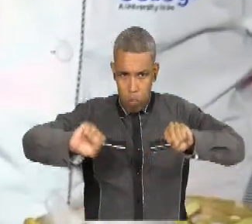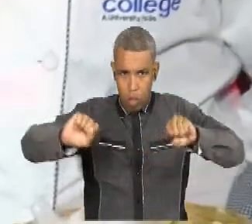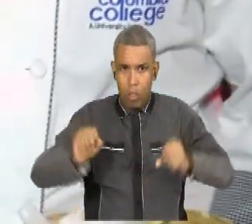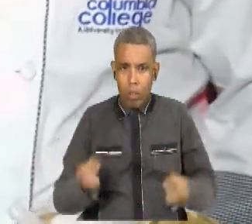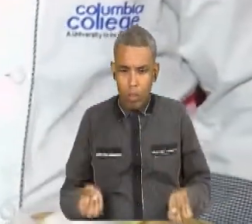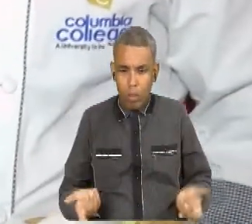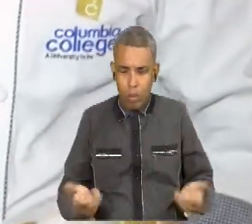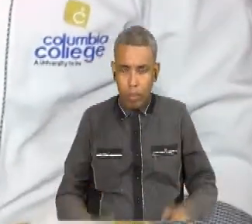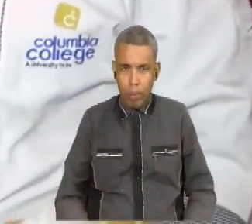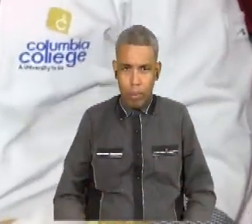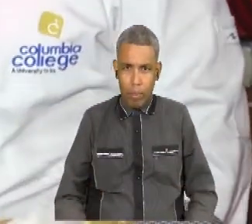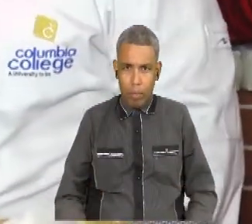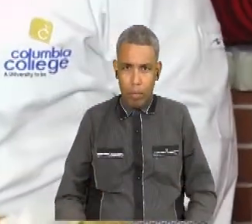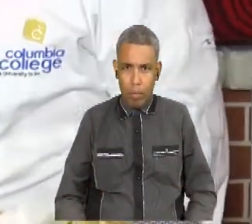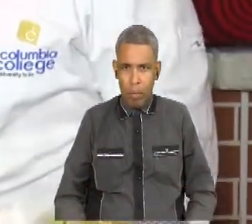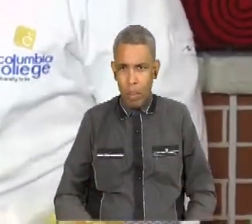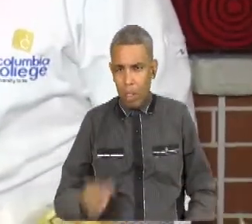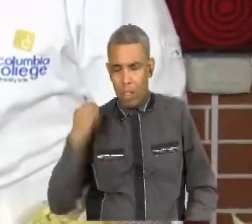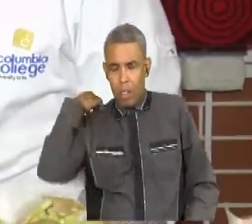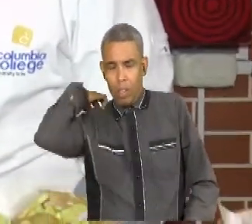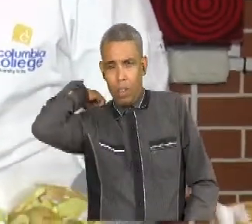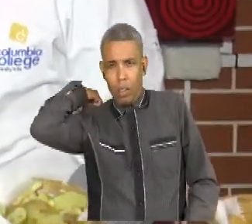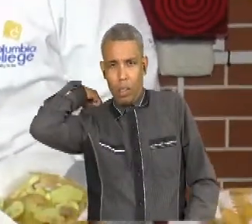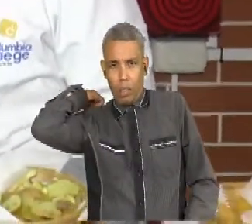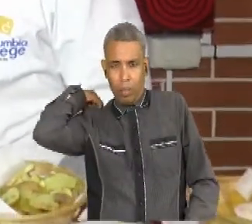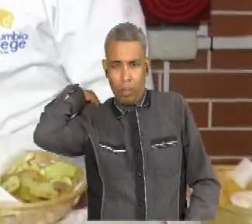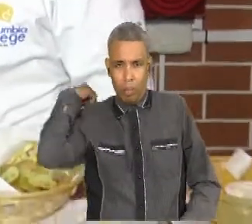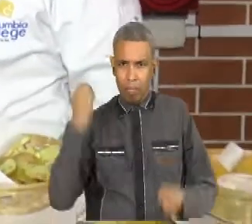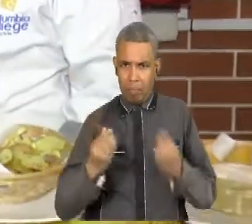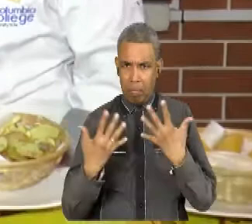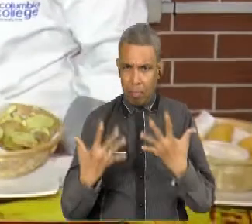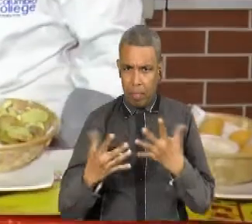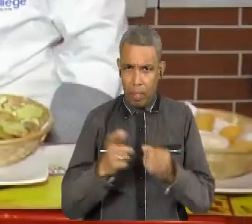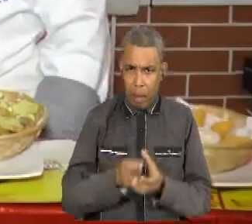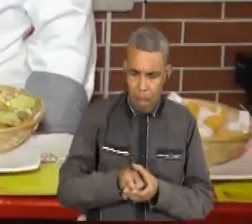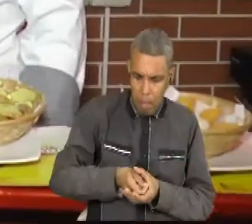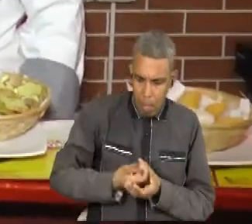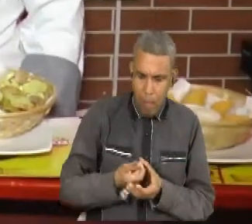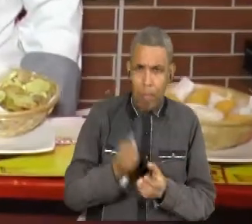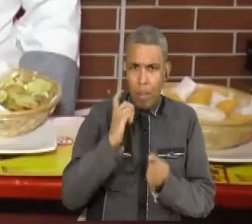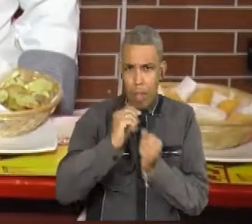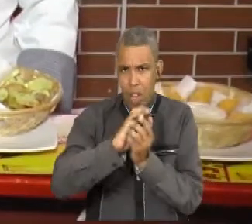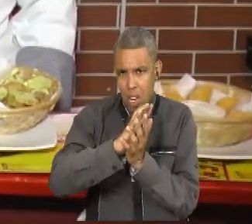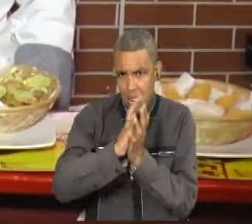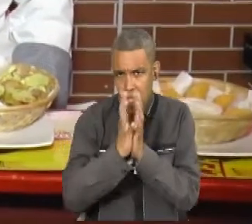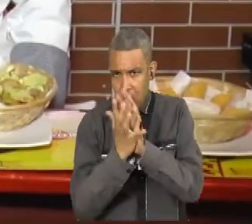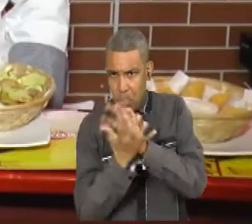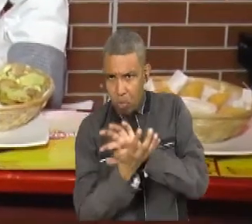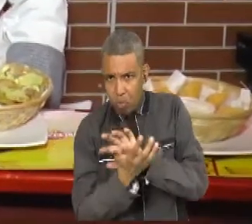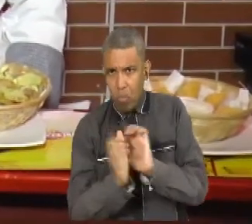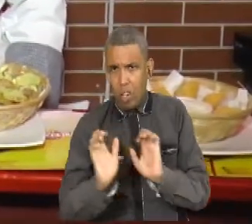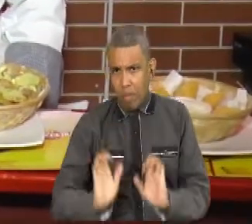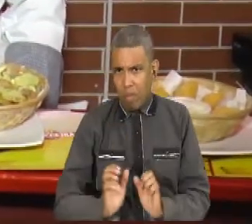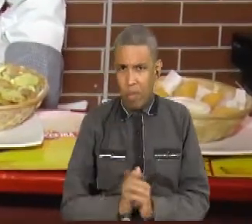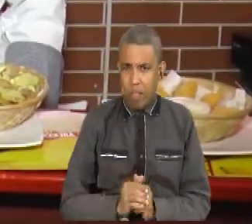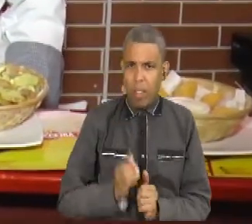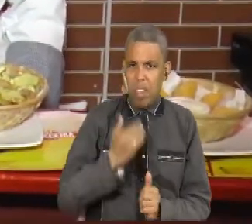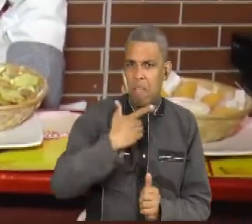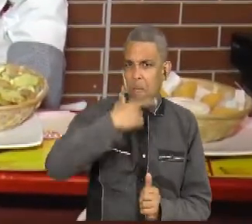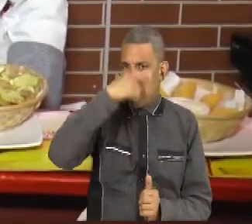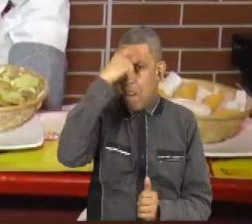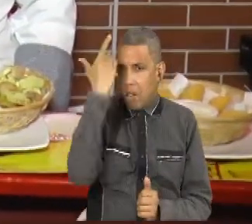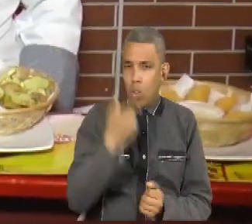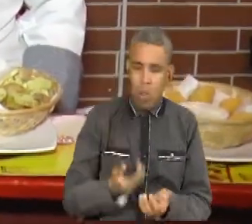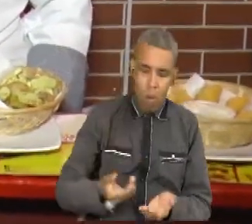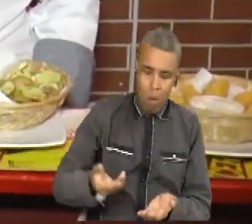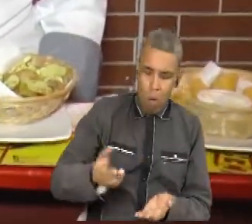y papitas, 150 gramos de papa, nuestra zanahoria, lechugas y tártara. Aquí lo bañamos.